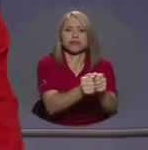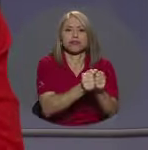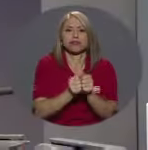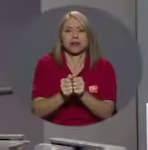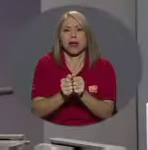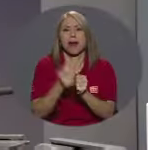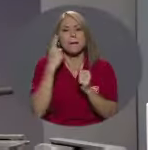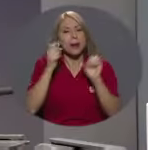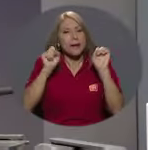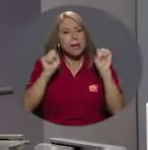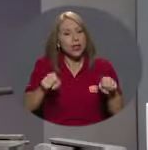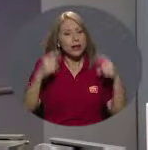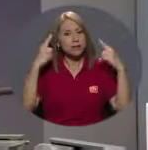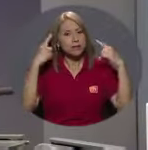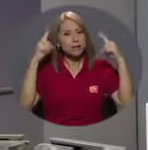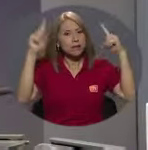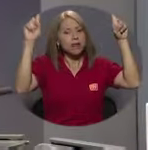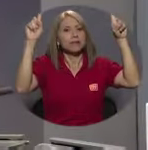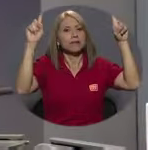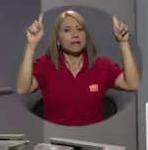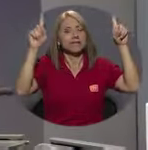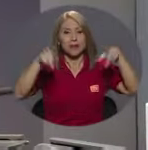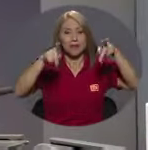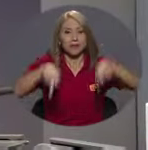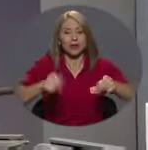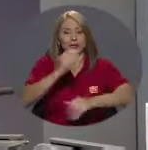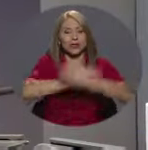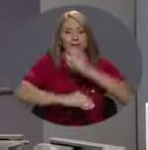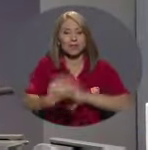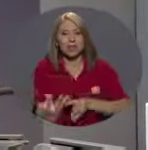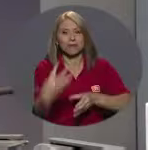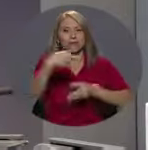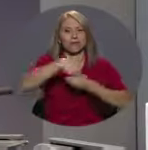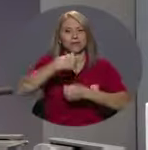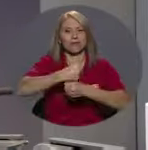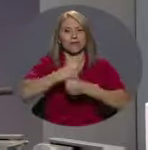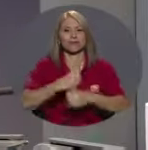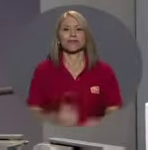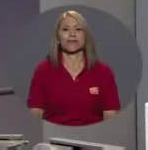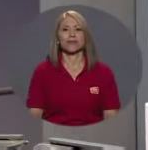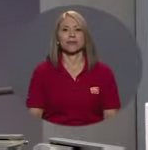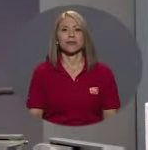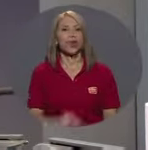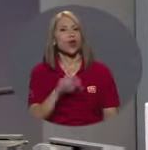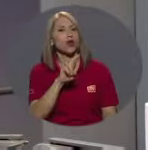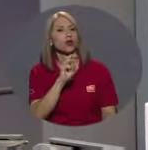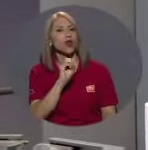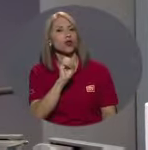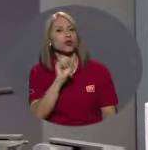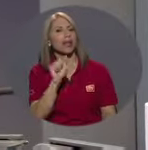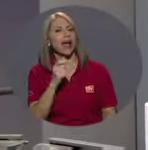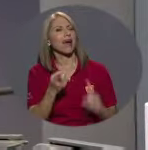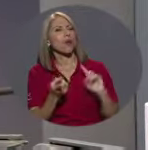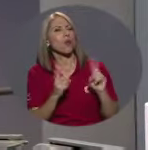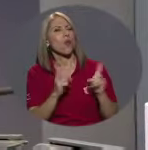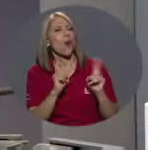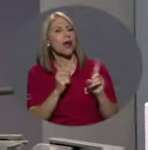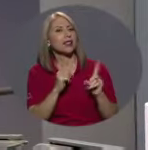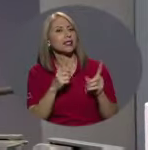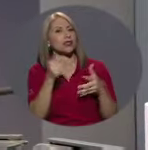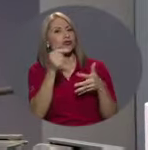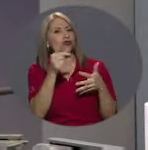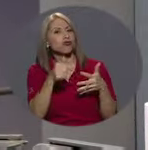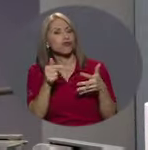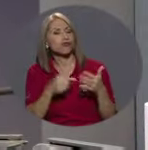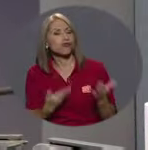que podamos ver el éxito de la inclusión laboral de nuestra población. Rosa, ¿cuáles serían los puntos fundamentales